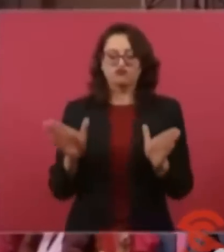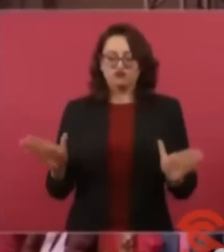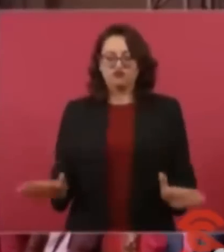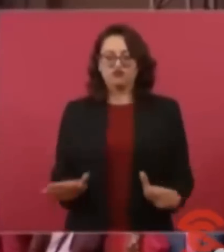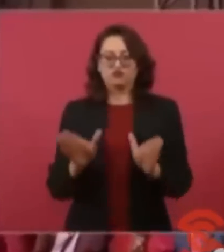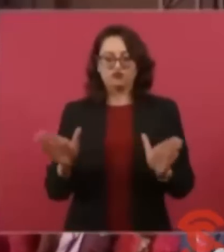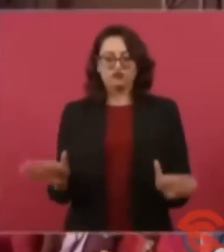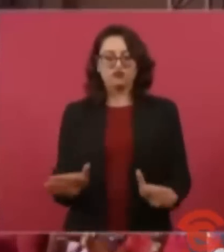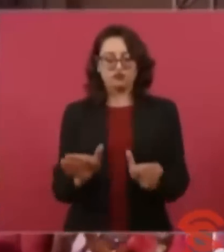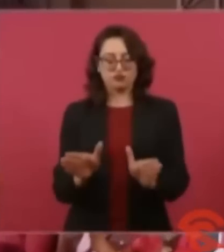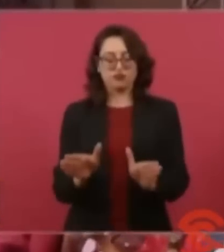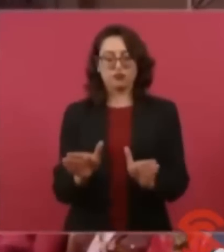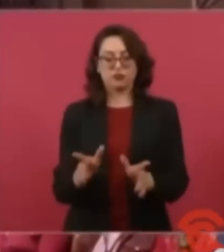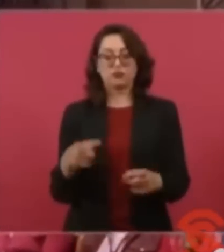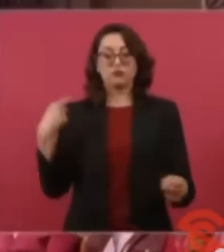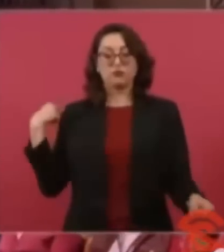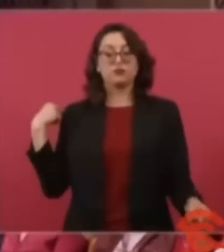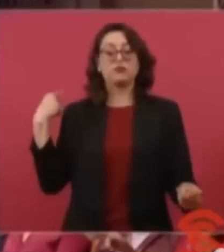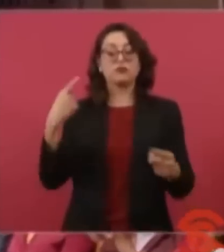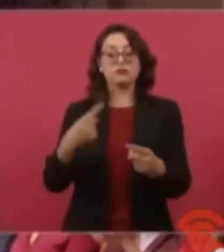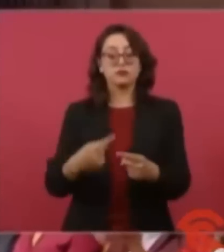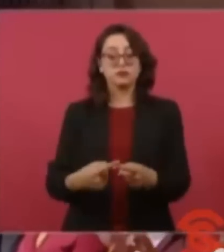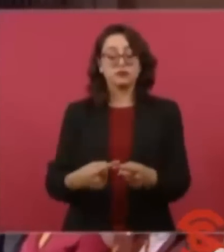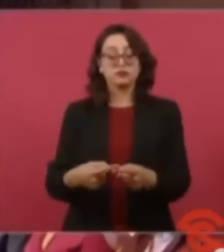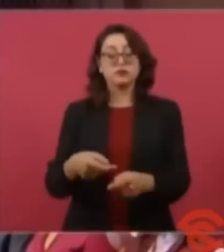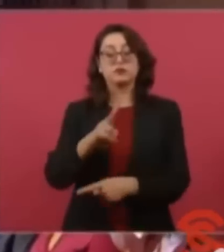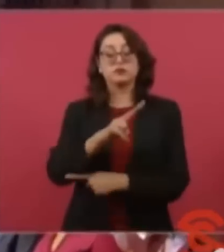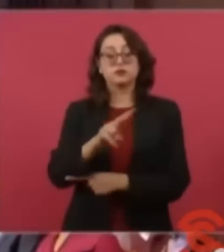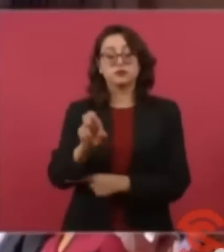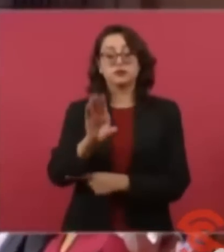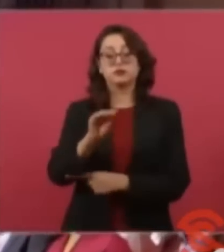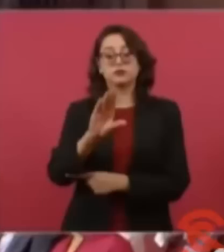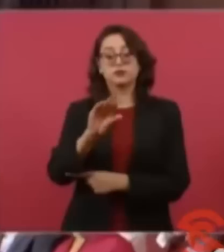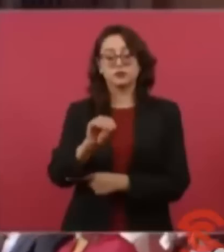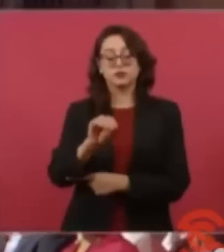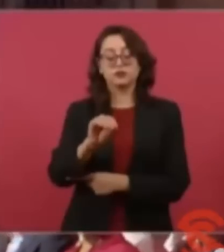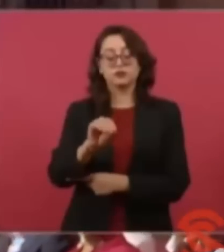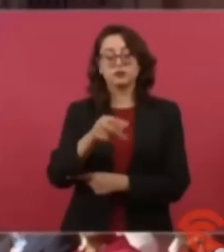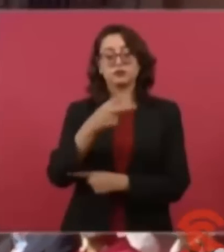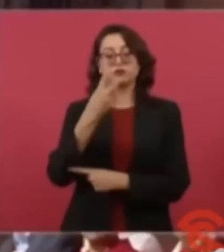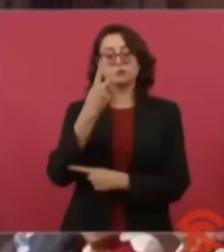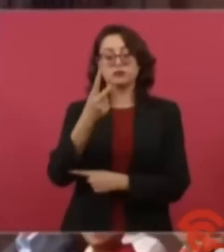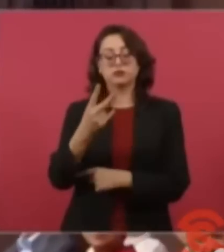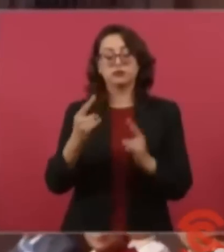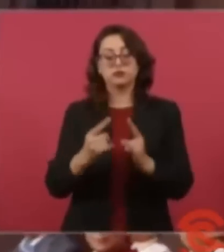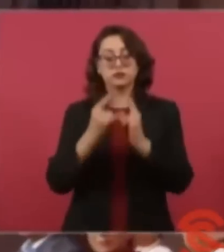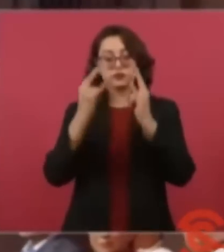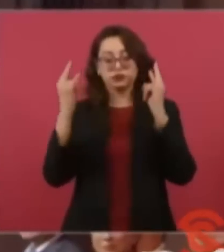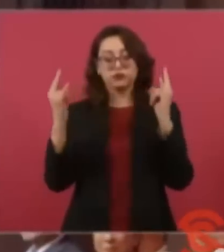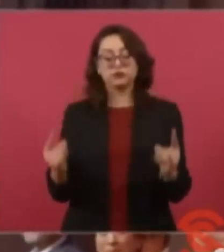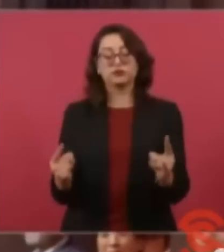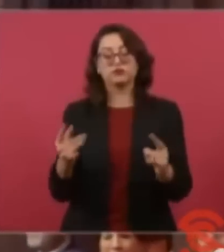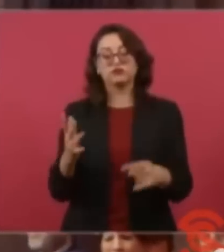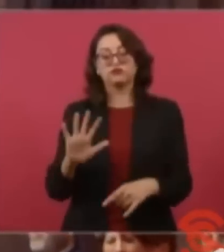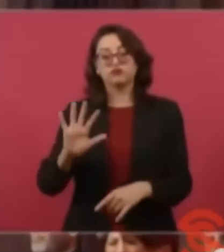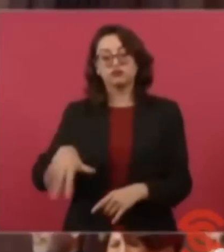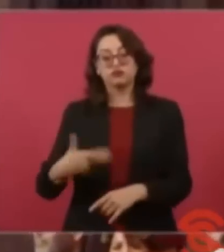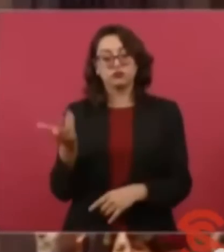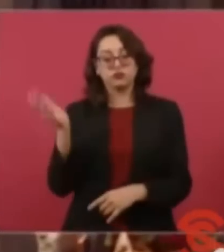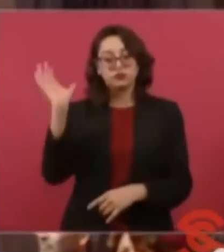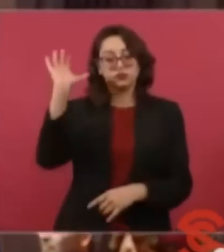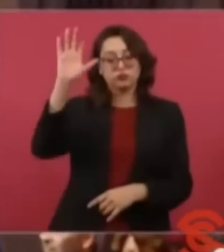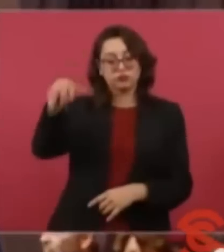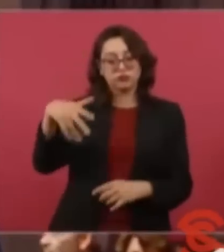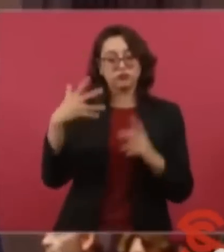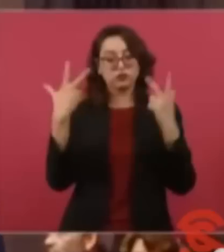se han terminado 292 canchas de básquetbol y voleibol, 100 gimnasios